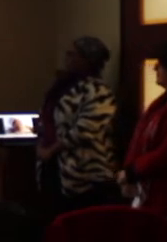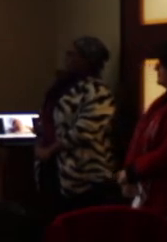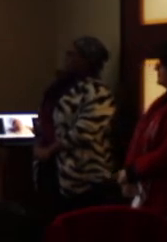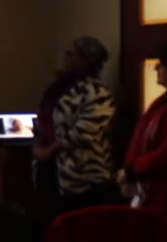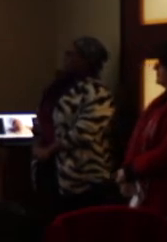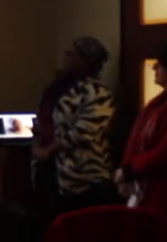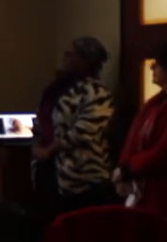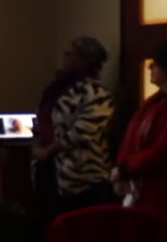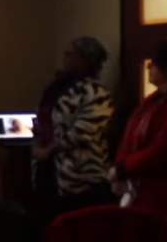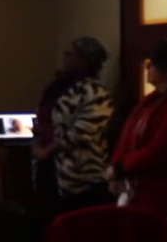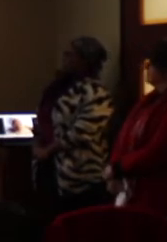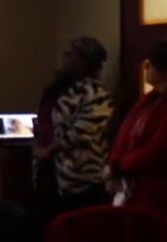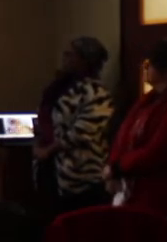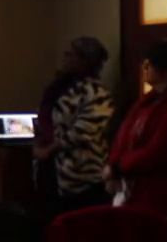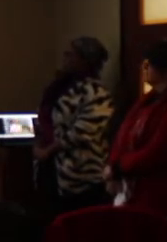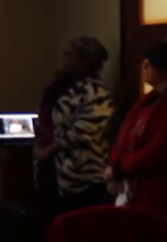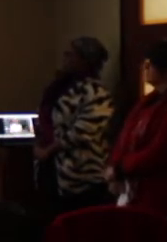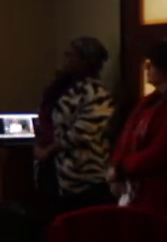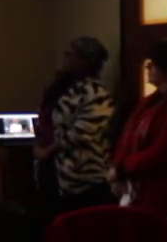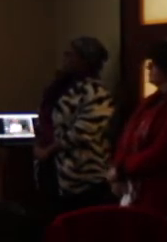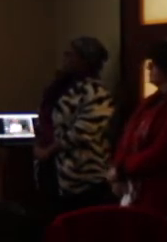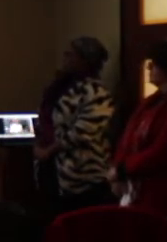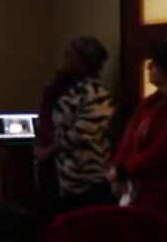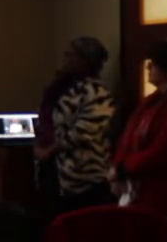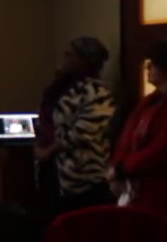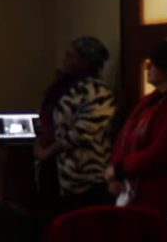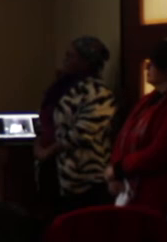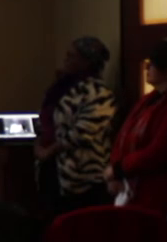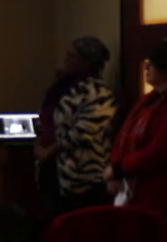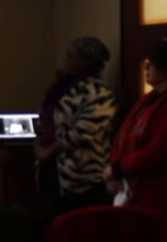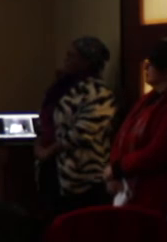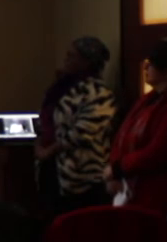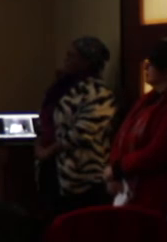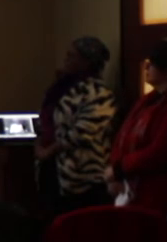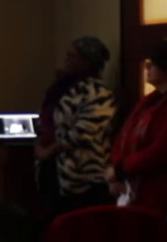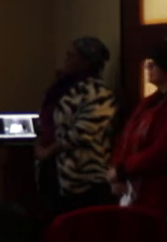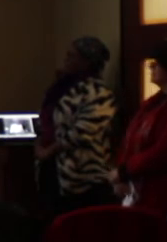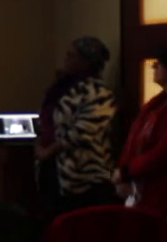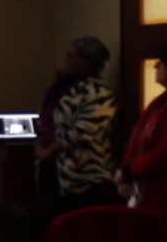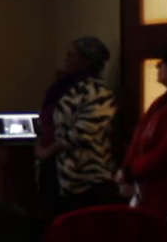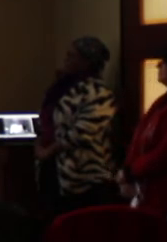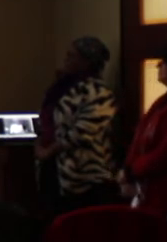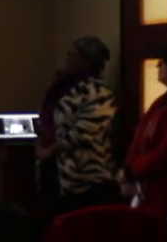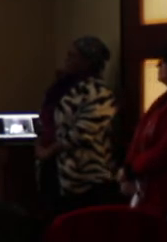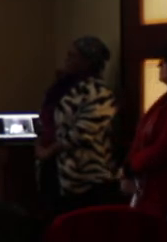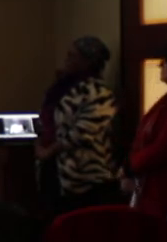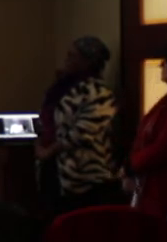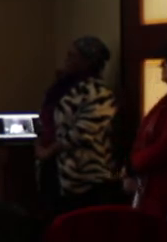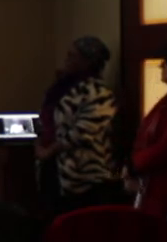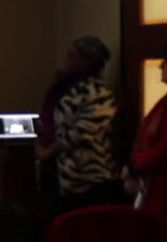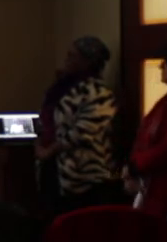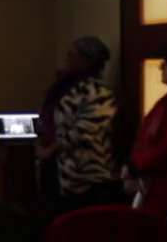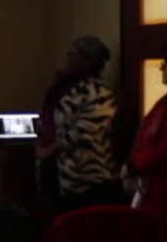vivido, y porque trabajé como una bestia, aquí volví a nacer. ¿A